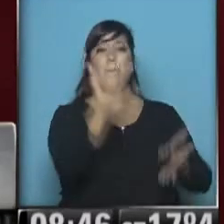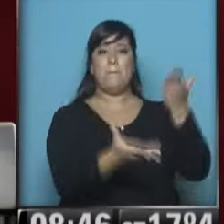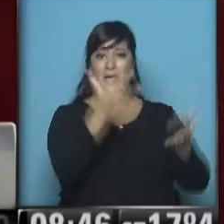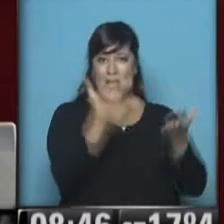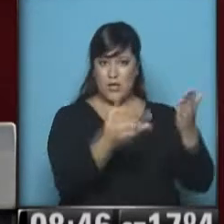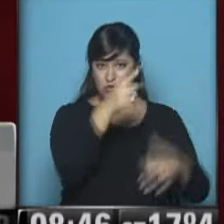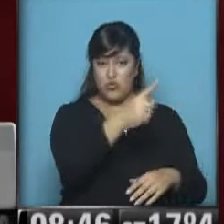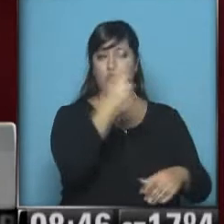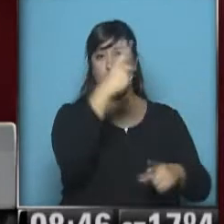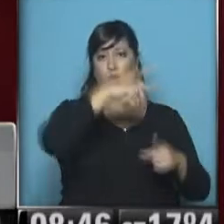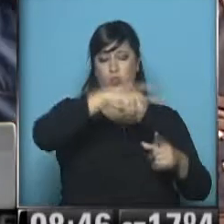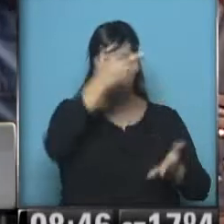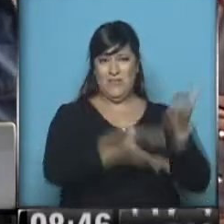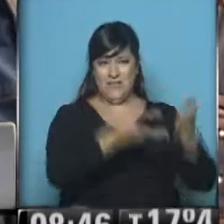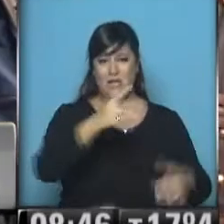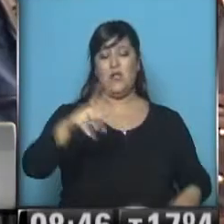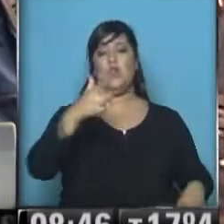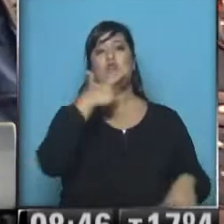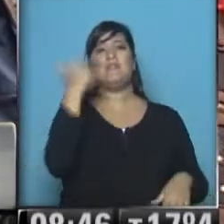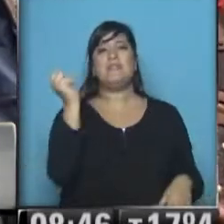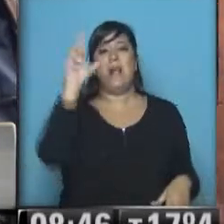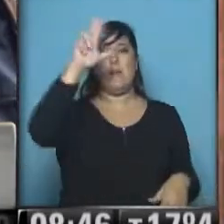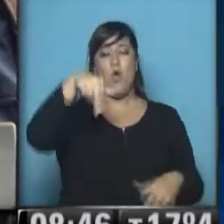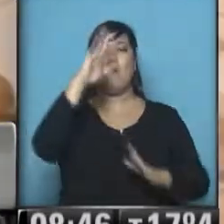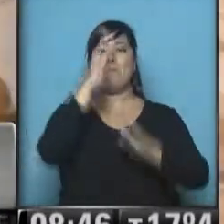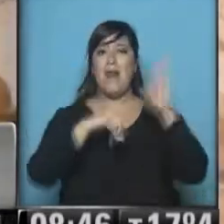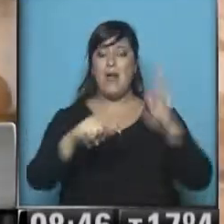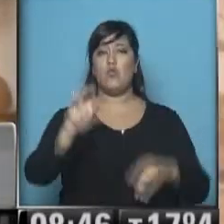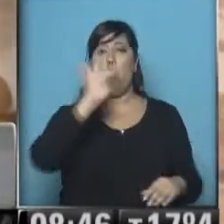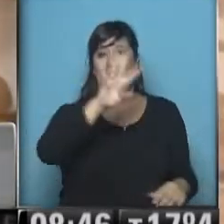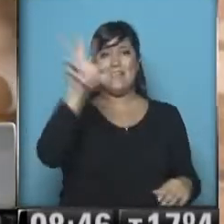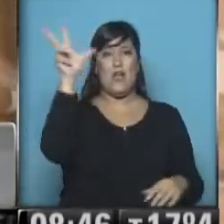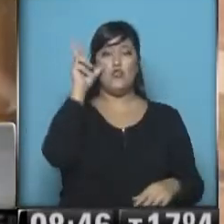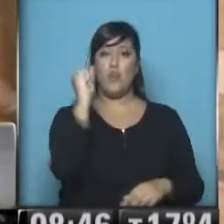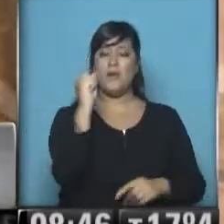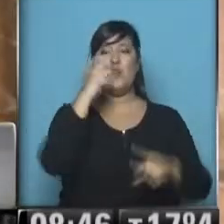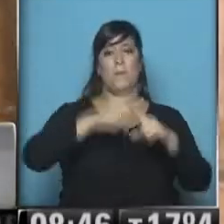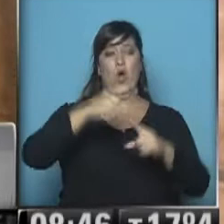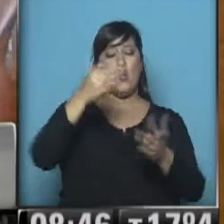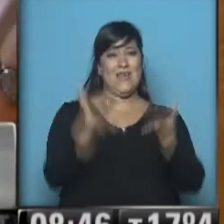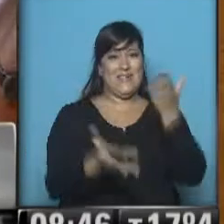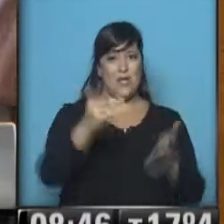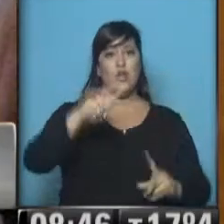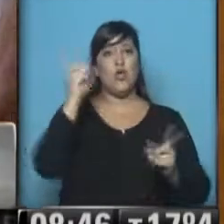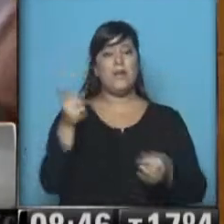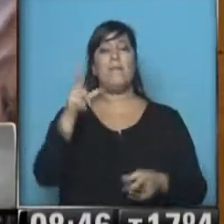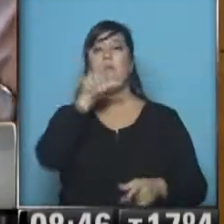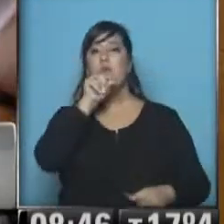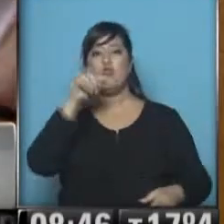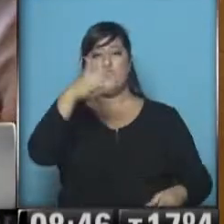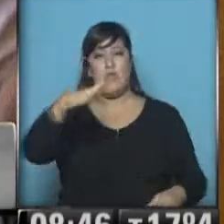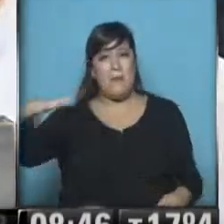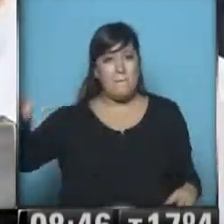El salmón blanco está 48 el kilo. Después tenemos pollo de mar 48 también,